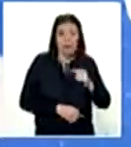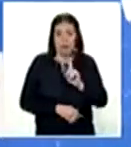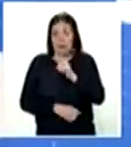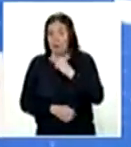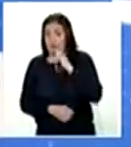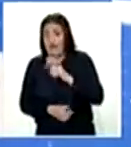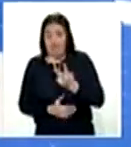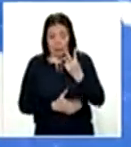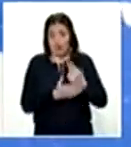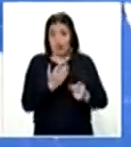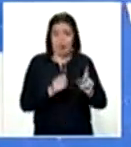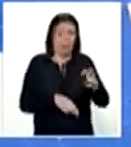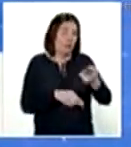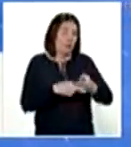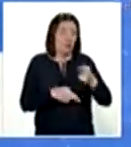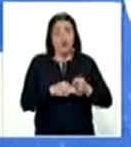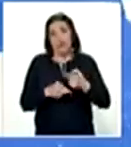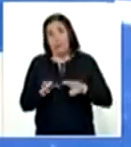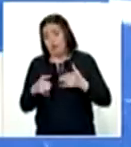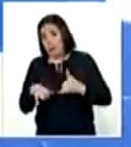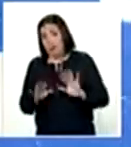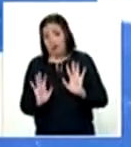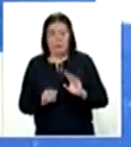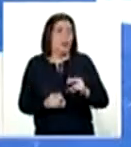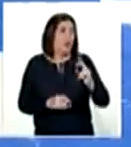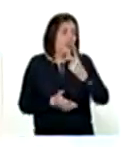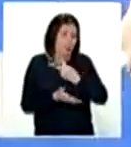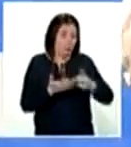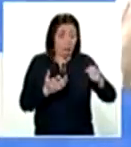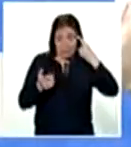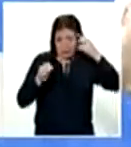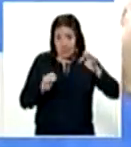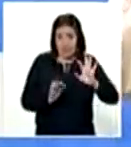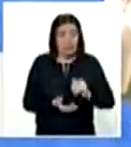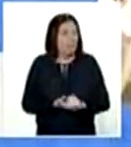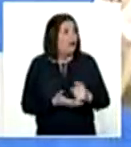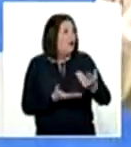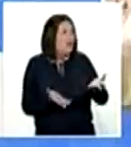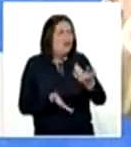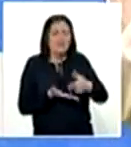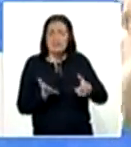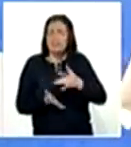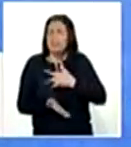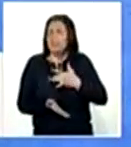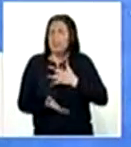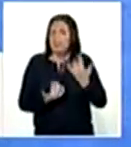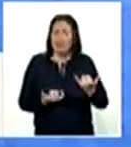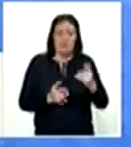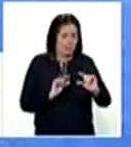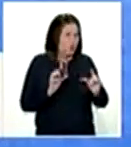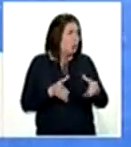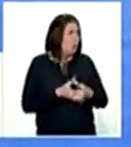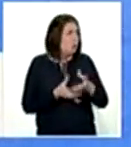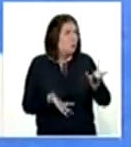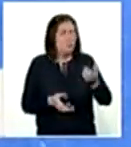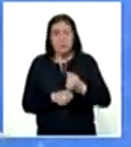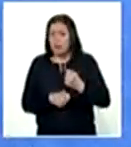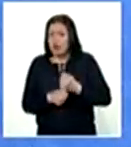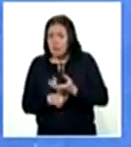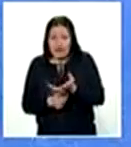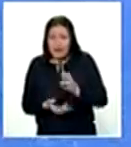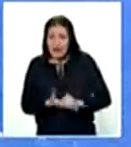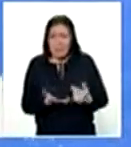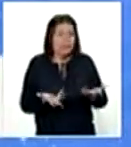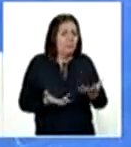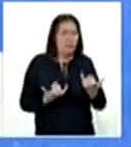sea, la parejita. Sí, los nombres todavía tenemos un par de semanas para decidir. ¿De qué es lo que sientes tú en el grupo ahora, en estos trabajos, en la